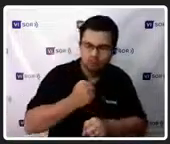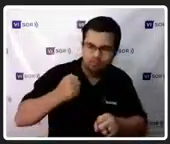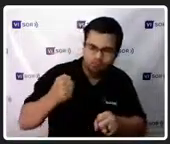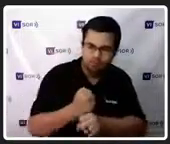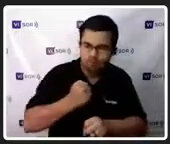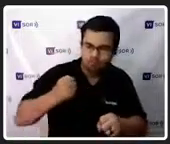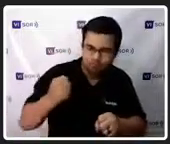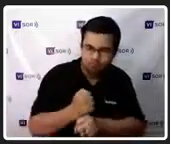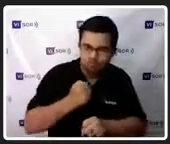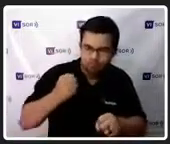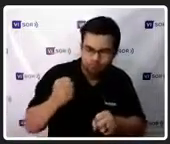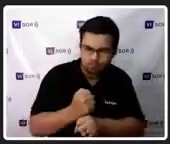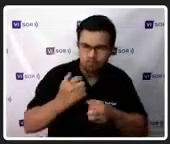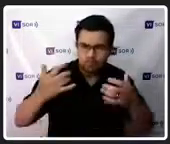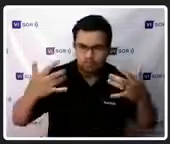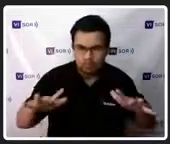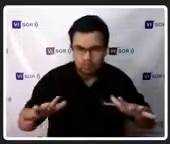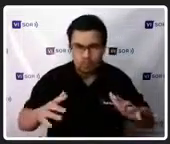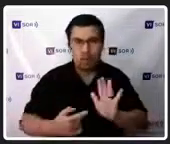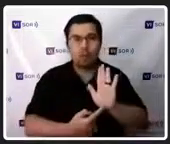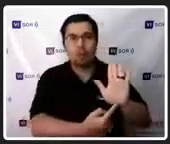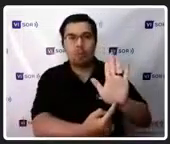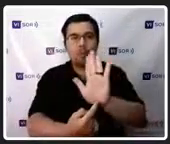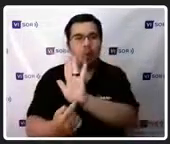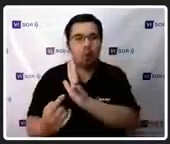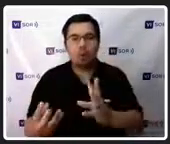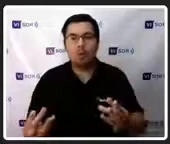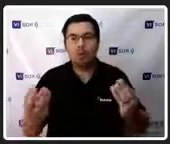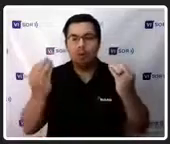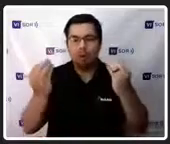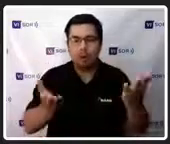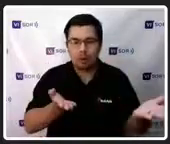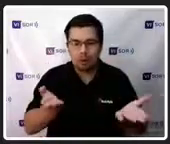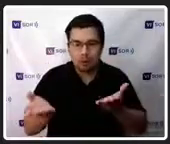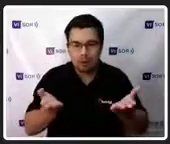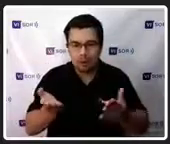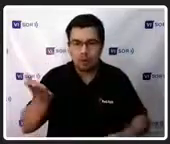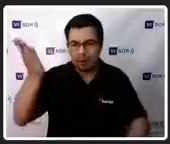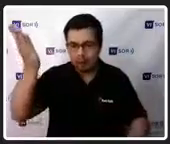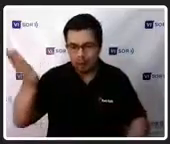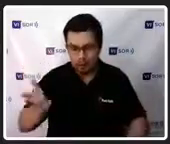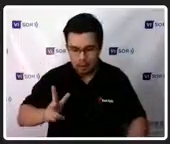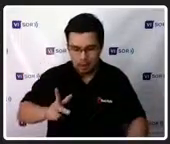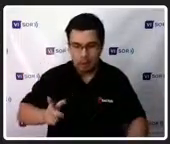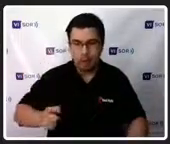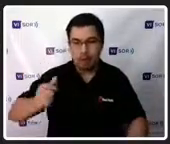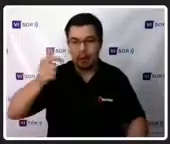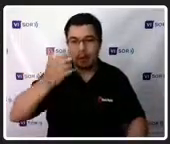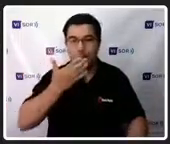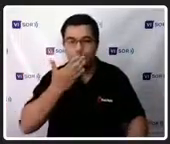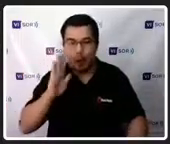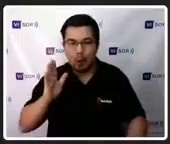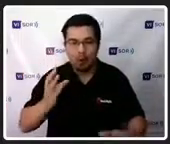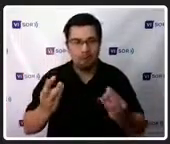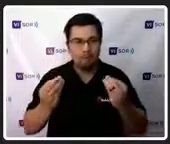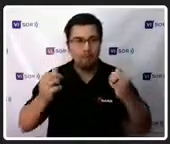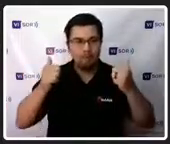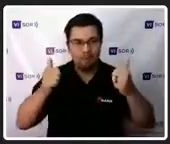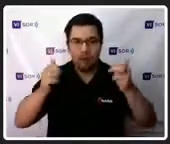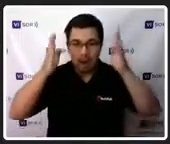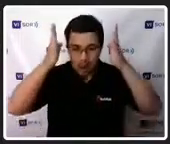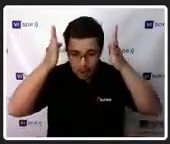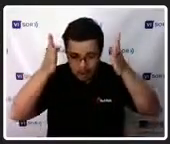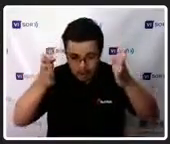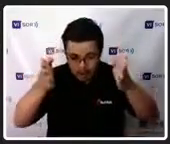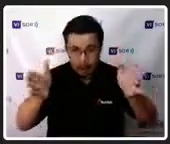buen servicio, que el cliente prefiere ser bien atendido en un hotel más pequeño, que ser